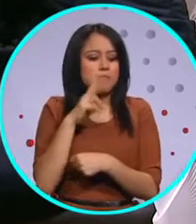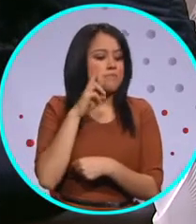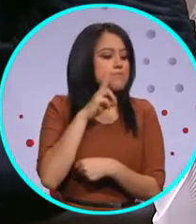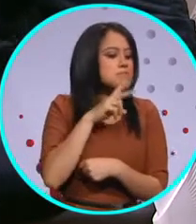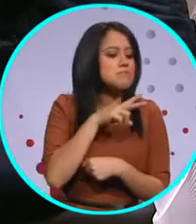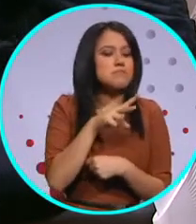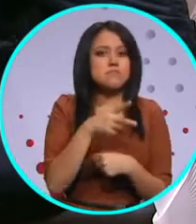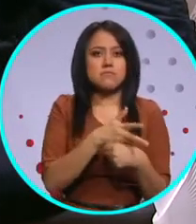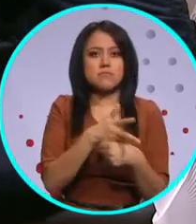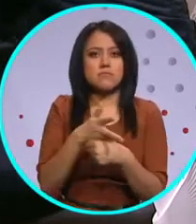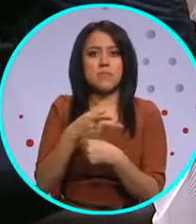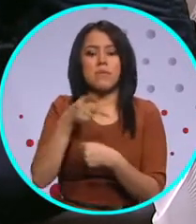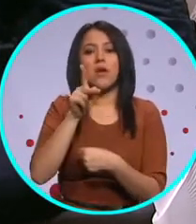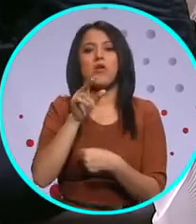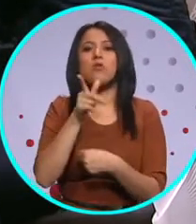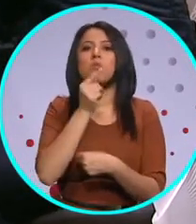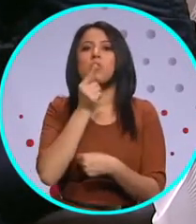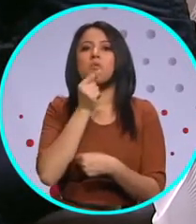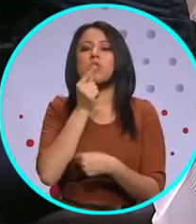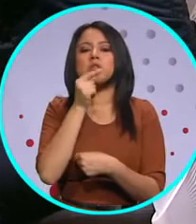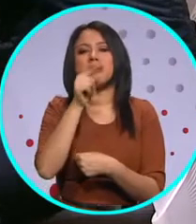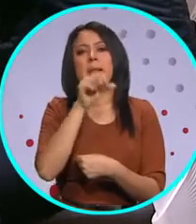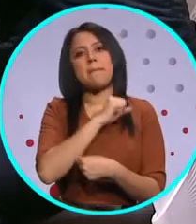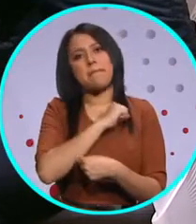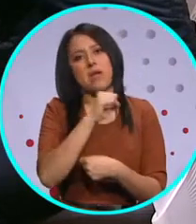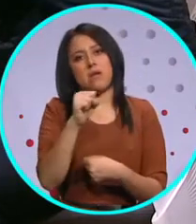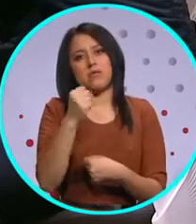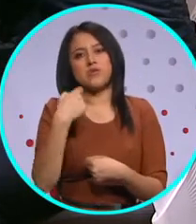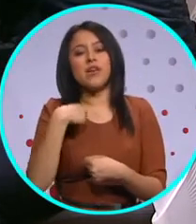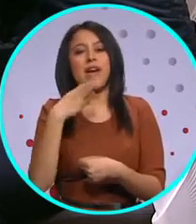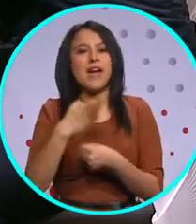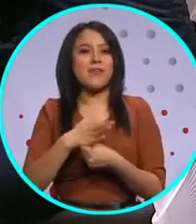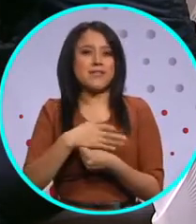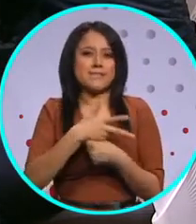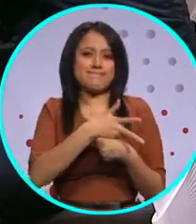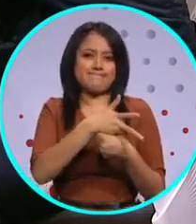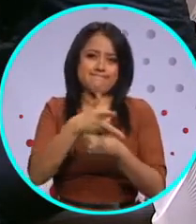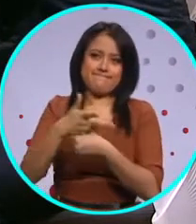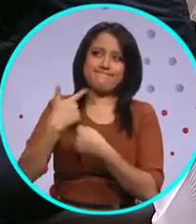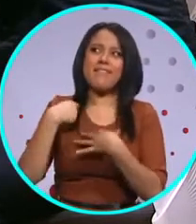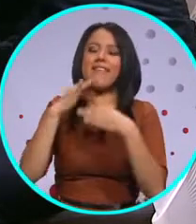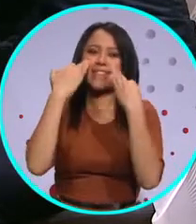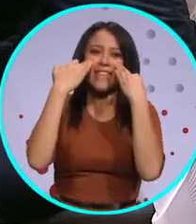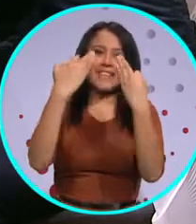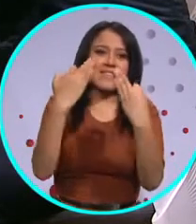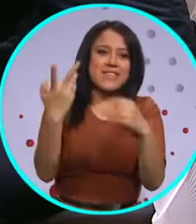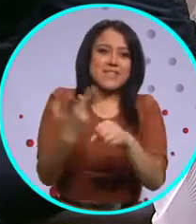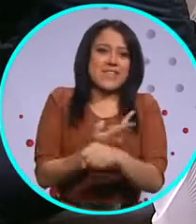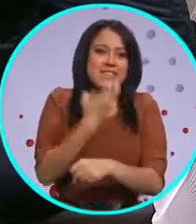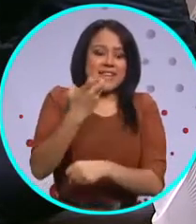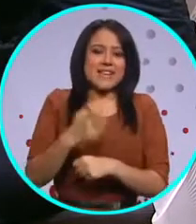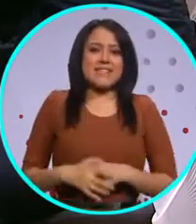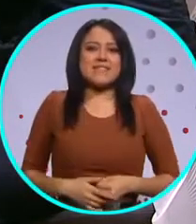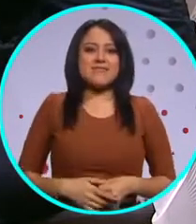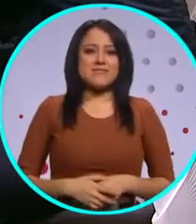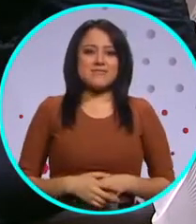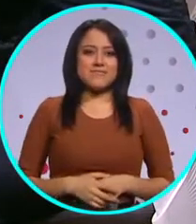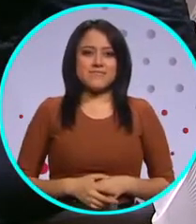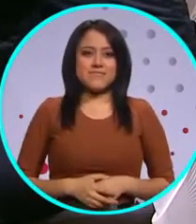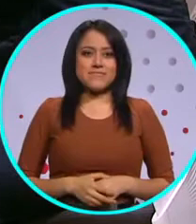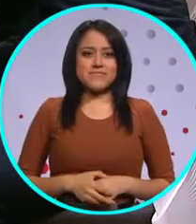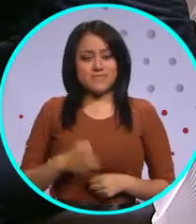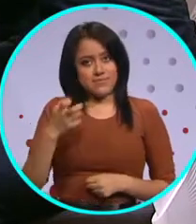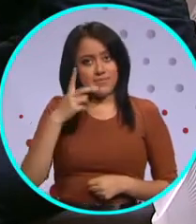y resultaba que el policía casi casi era el malo y las cámaras atestiguan lo que está sucediendo la ciudad y quieras o no pues es un